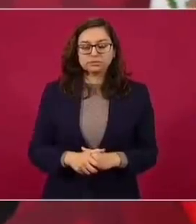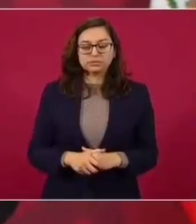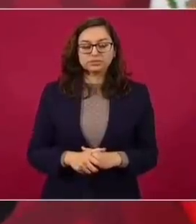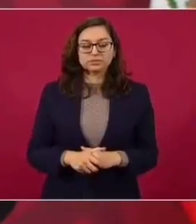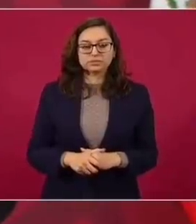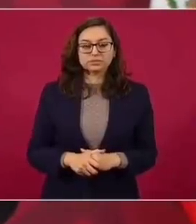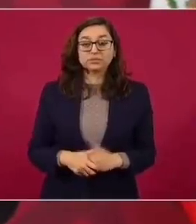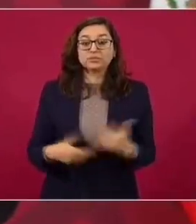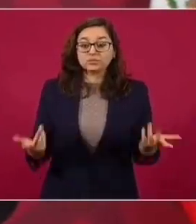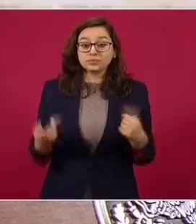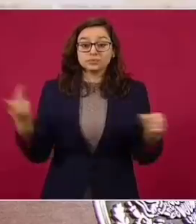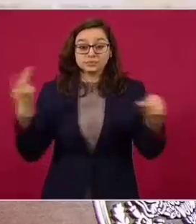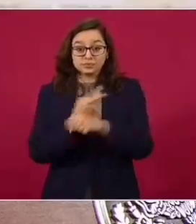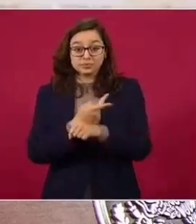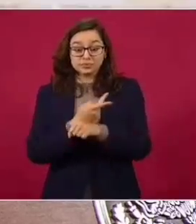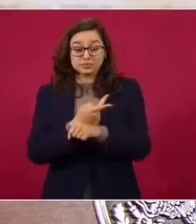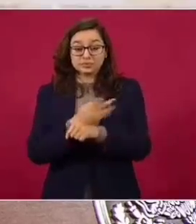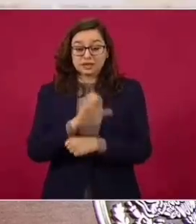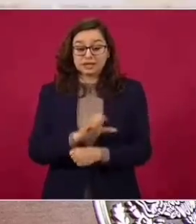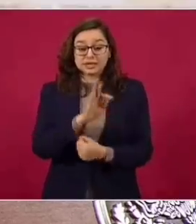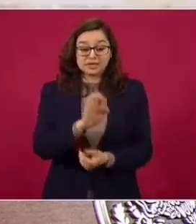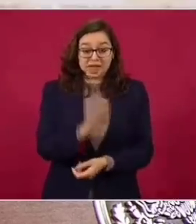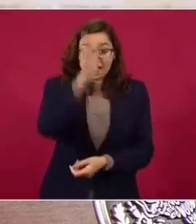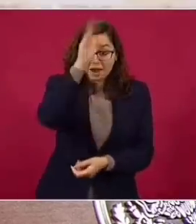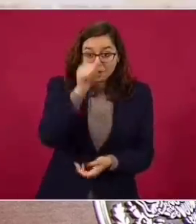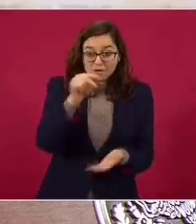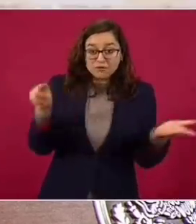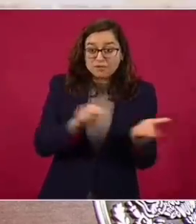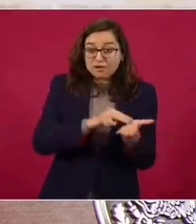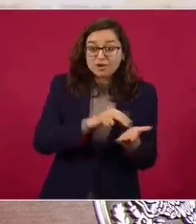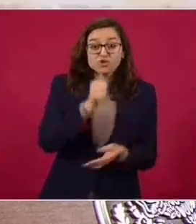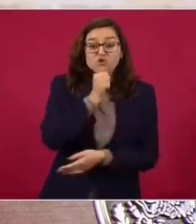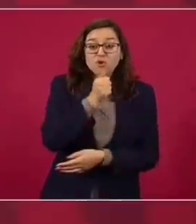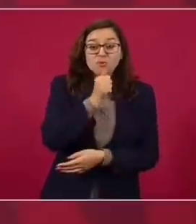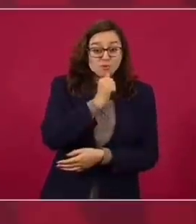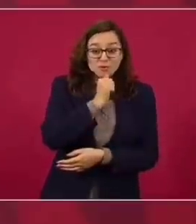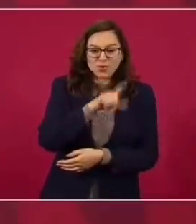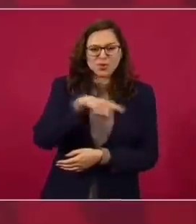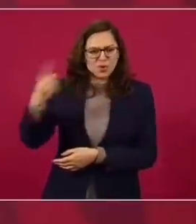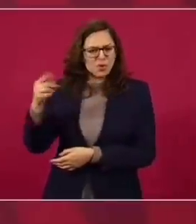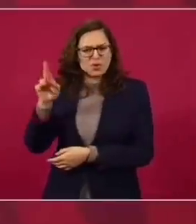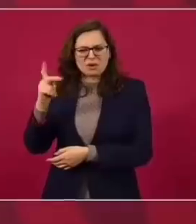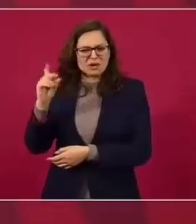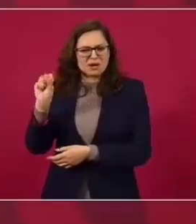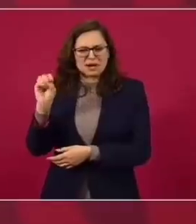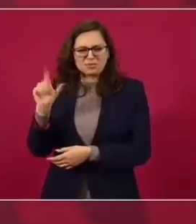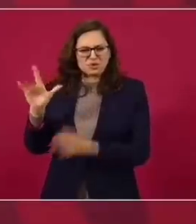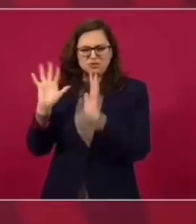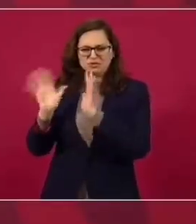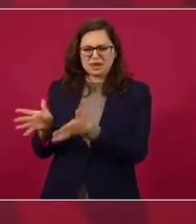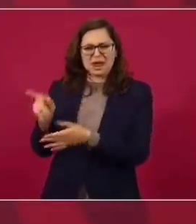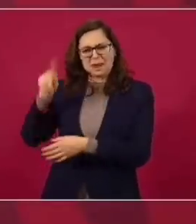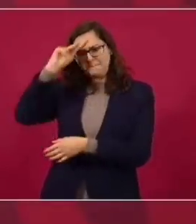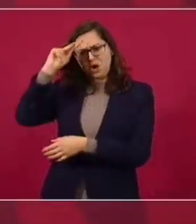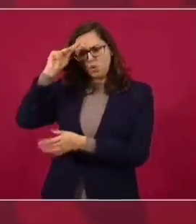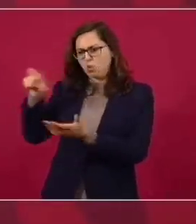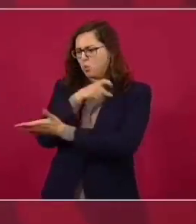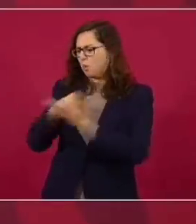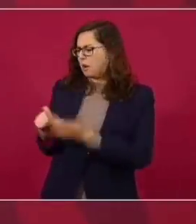todavía no se firmaba aquí el acuerdo con la Comisión Federal de Electricidad y ya Repsol estaba comprando el gas en el